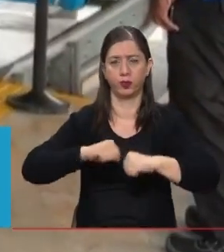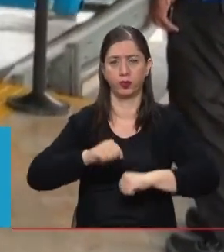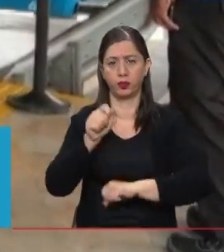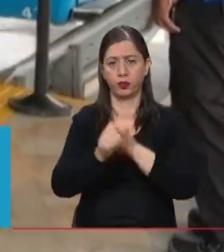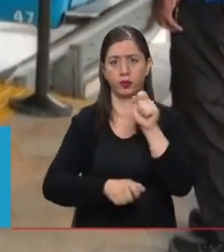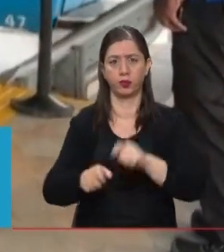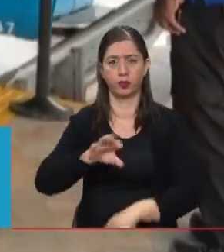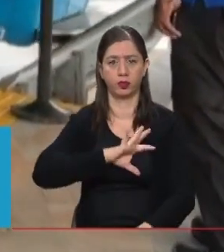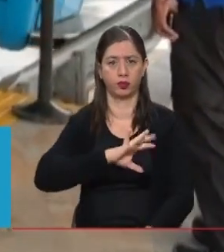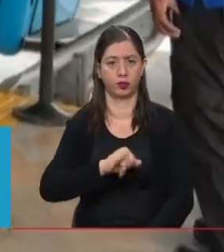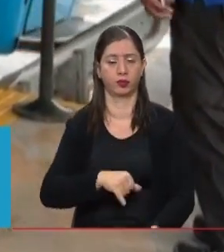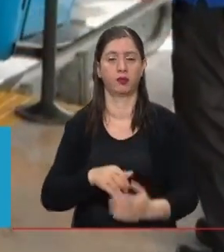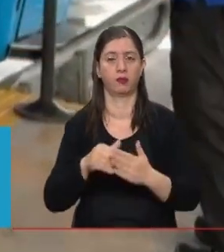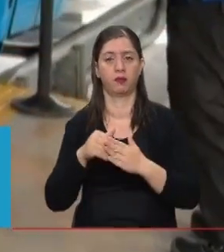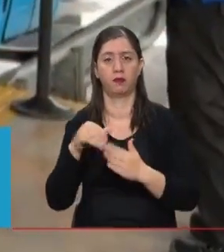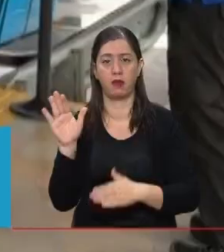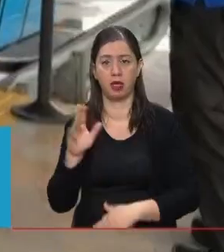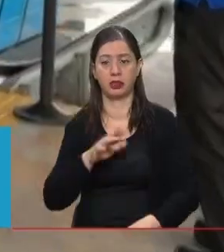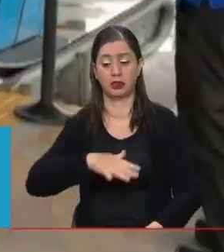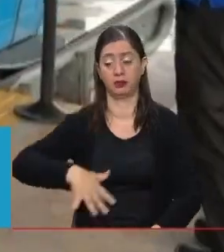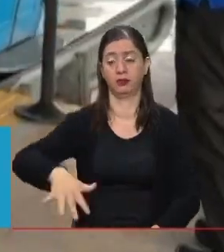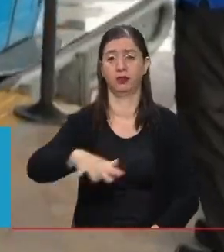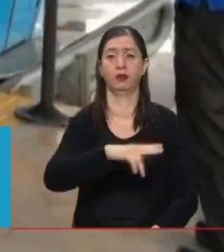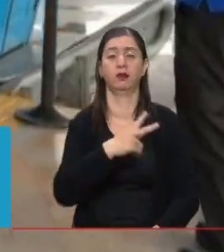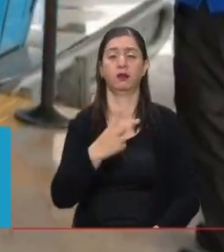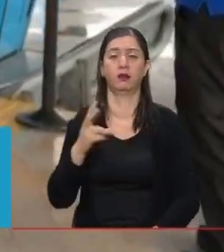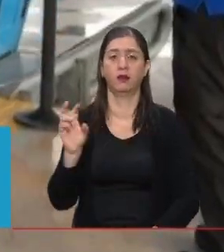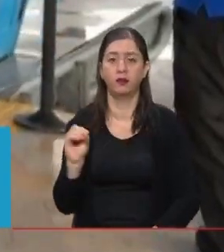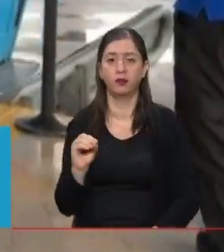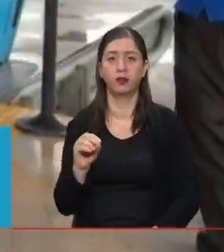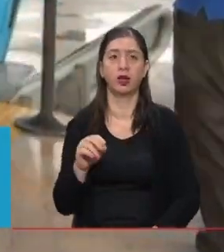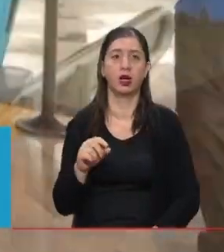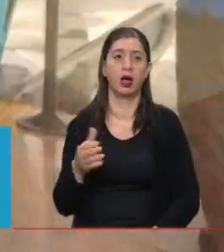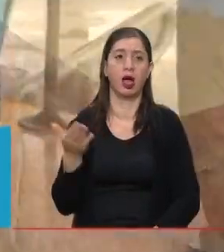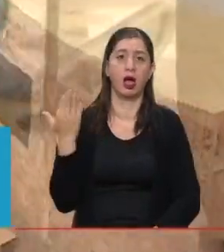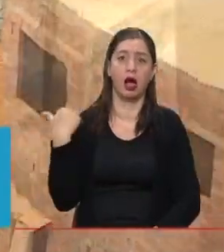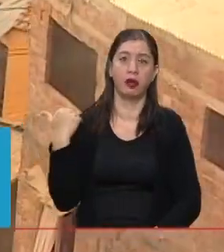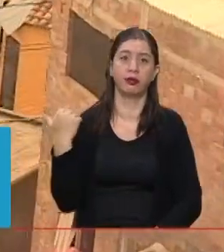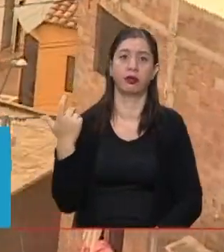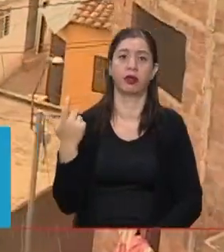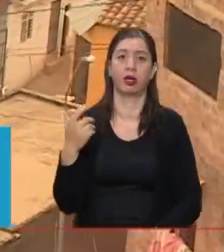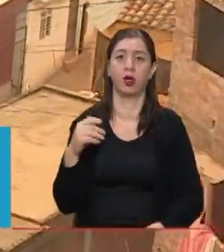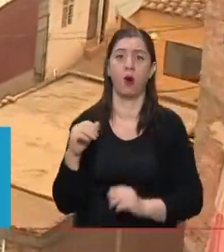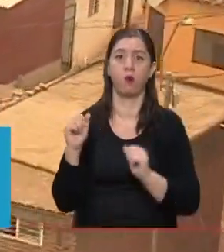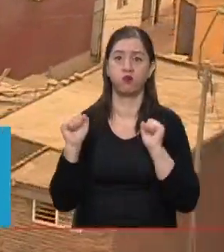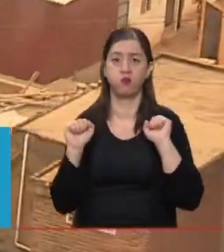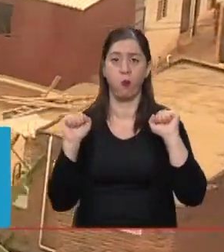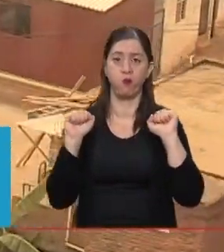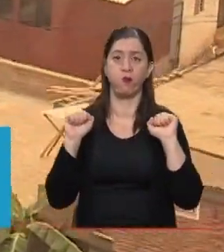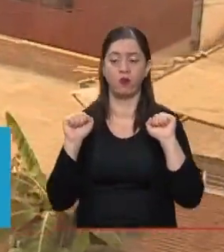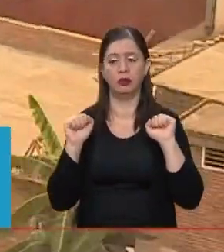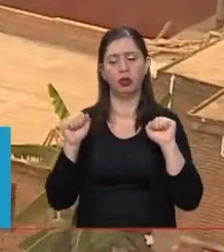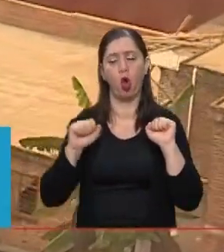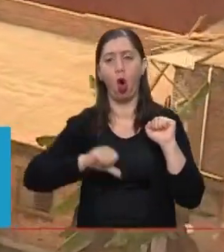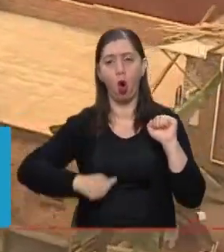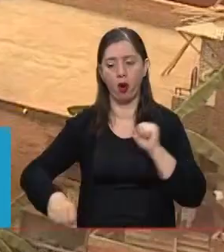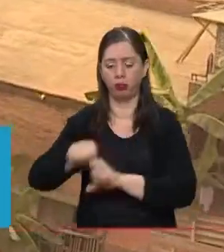caleños, sobre todo a la gente de la Comuna 20, pues ya no tienen que utilizar las gualas, sino que se integran a